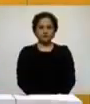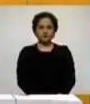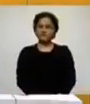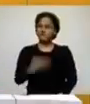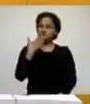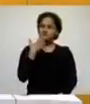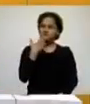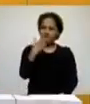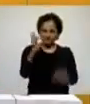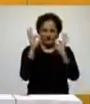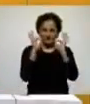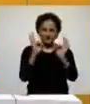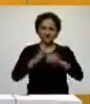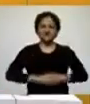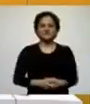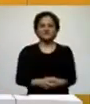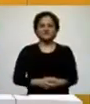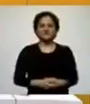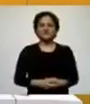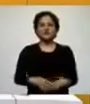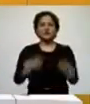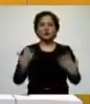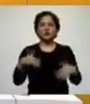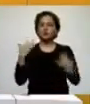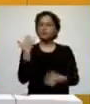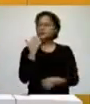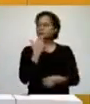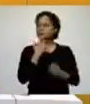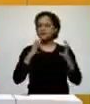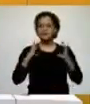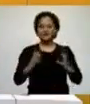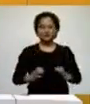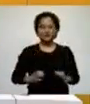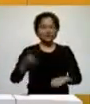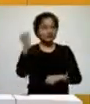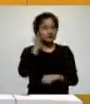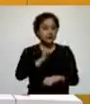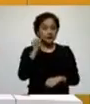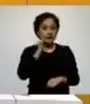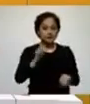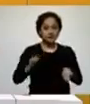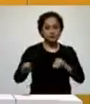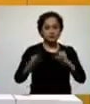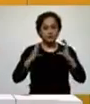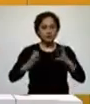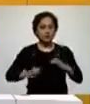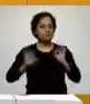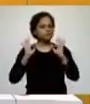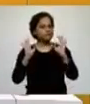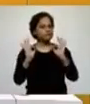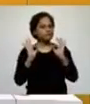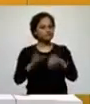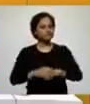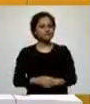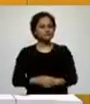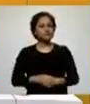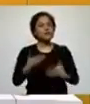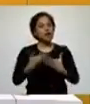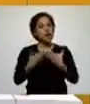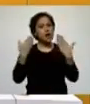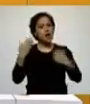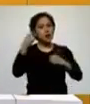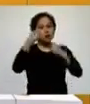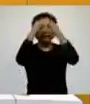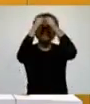Muy bien. ¡Ay, qué rico! Siempre es bueno movernos un poco, ¿no creen? Ahora es momento de usar la